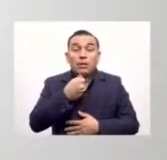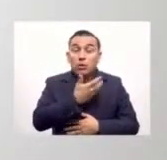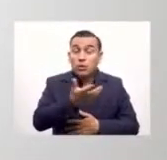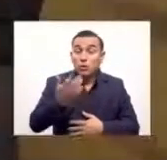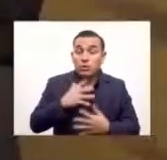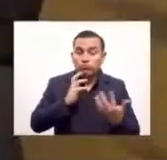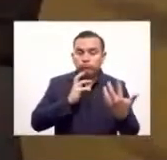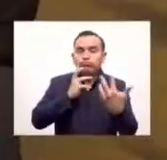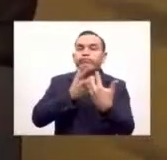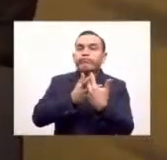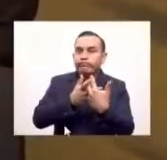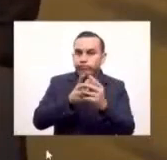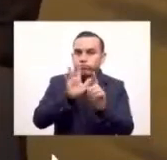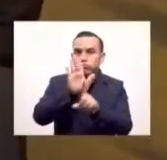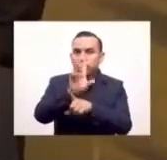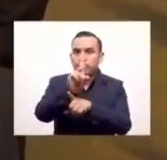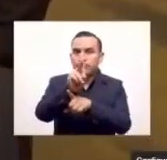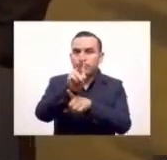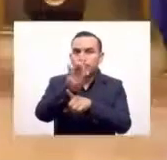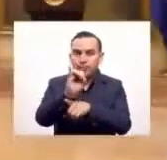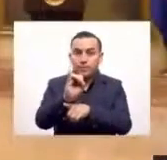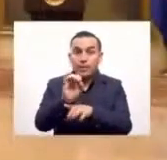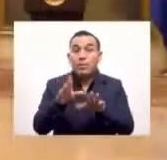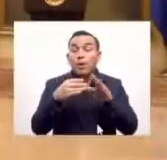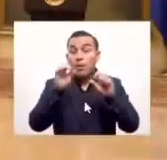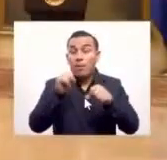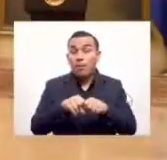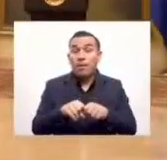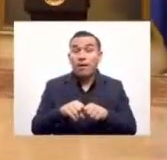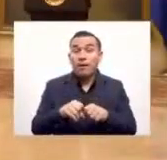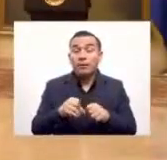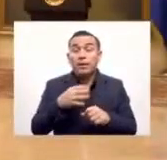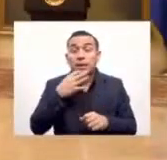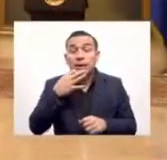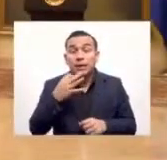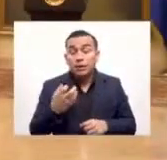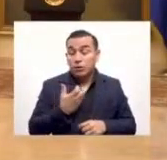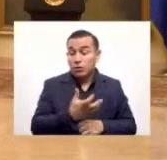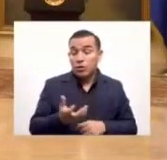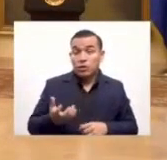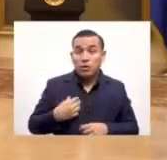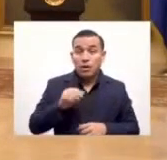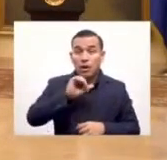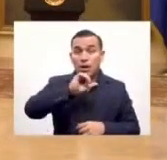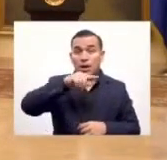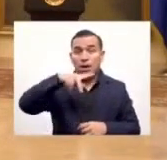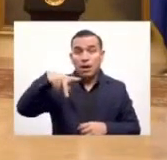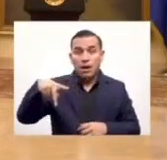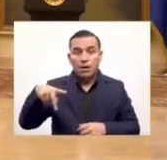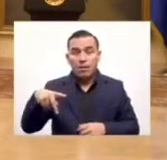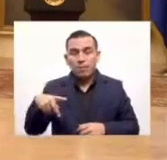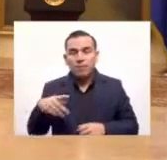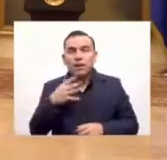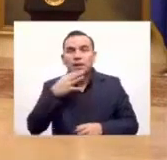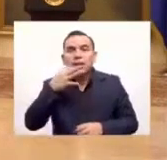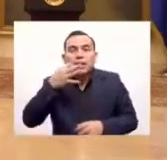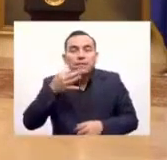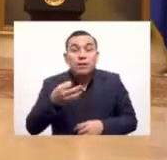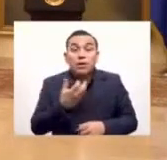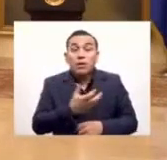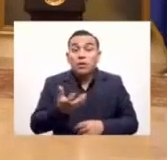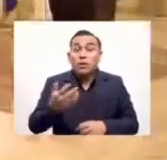ley, cuando aprobaron el dólar en el 2001, se tardaron cuando menos 8 días discutiendo esa ley. Acá fue una supermayoría,